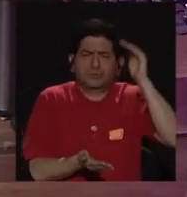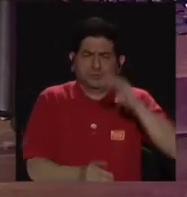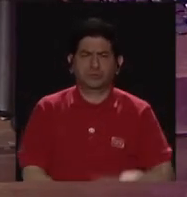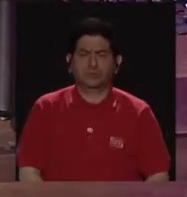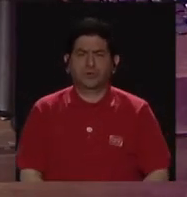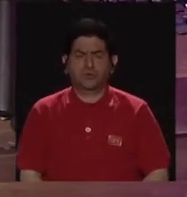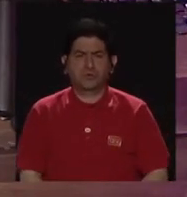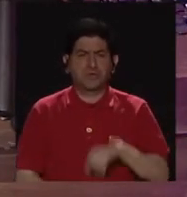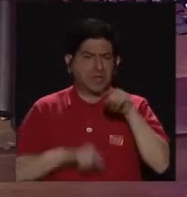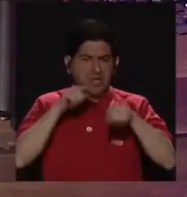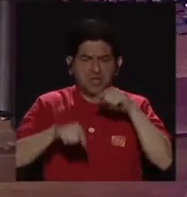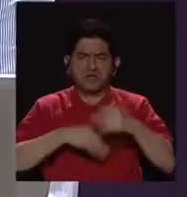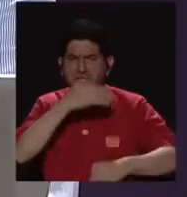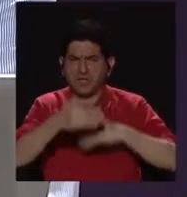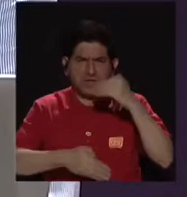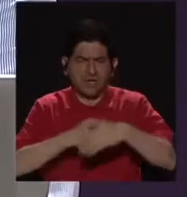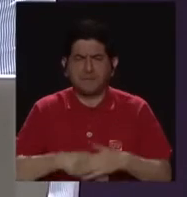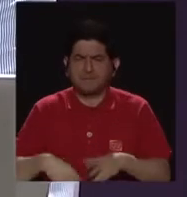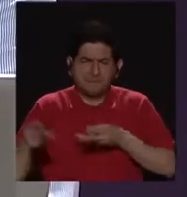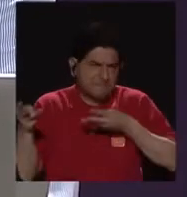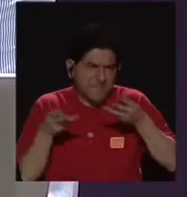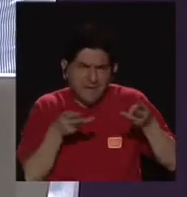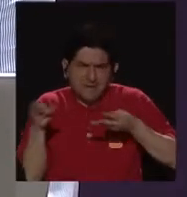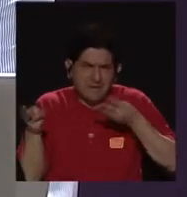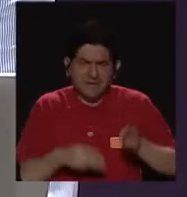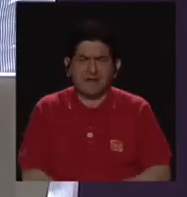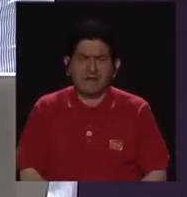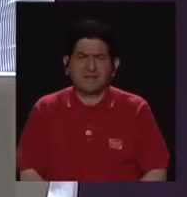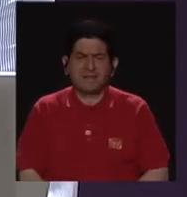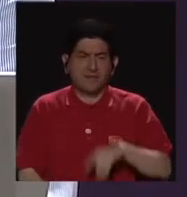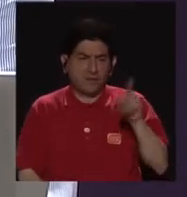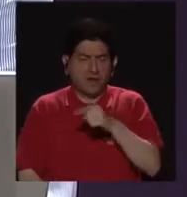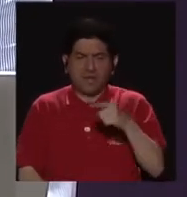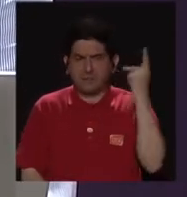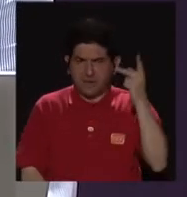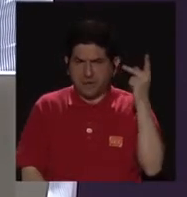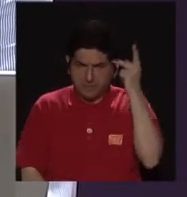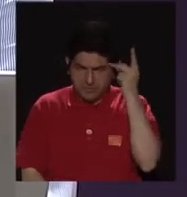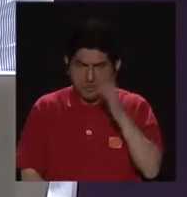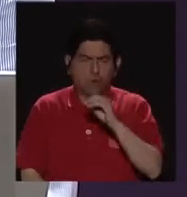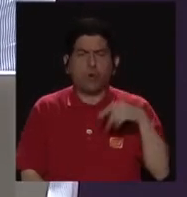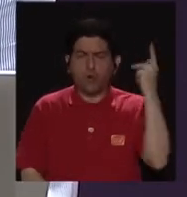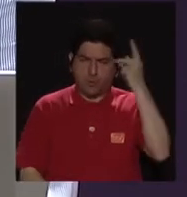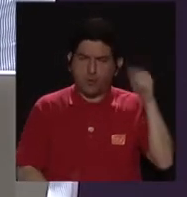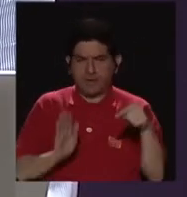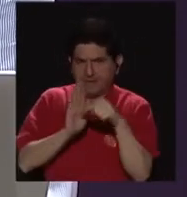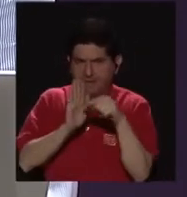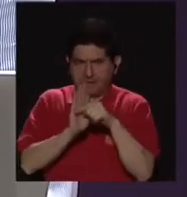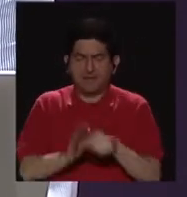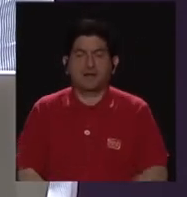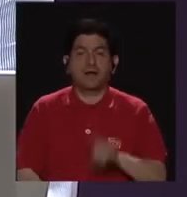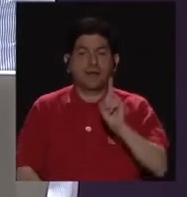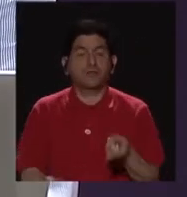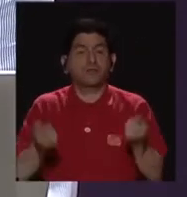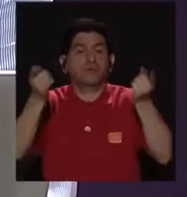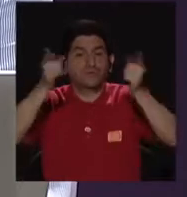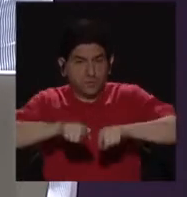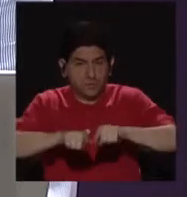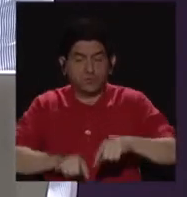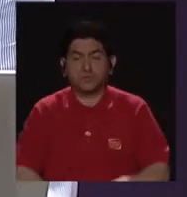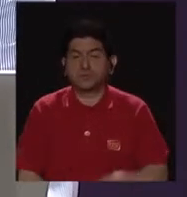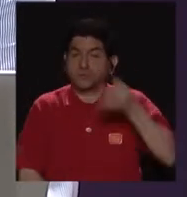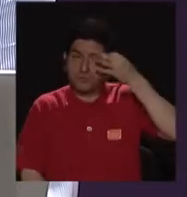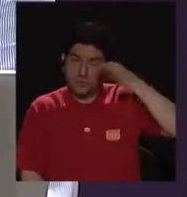críticas a los procesos de mercantilización despolitización o politización negativa de un evento que se